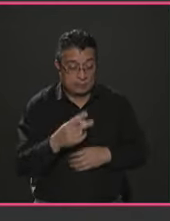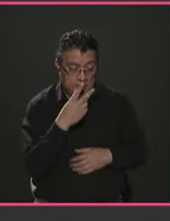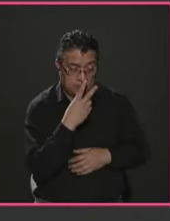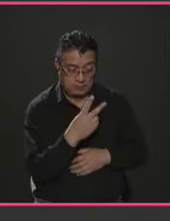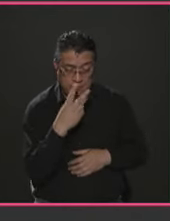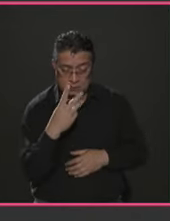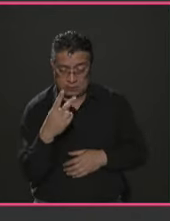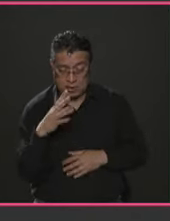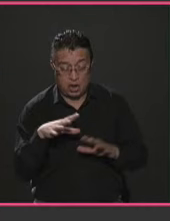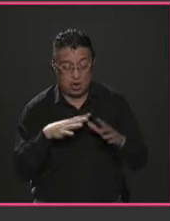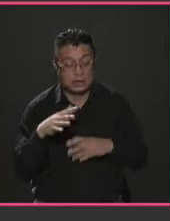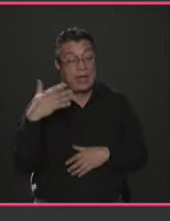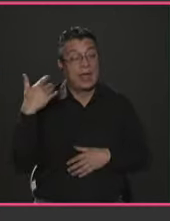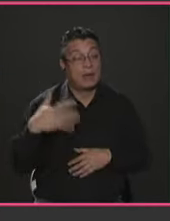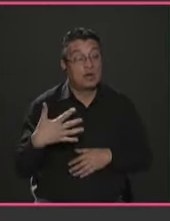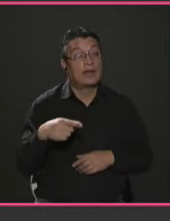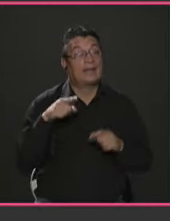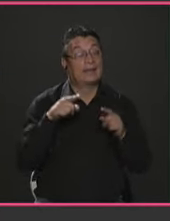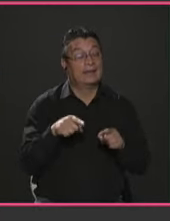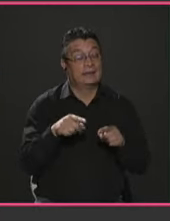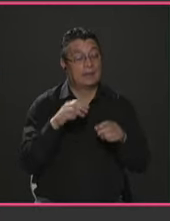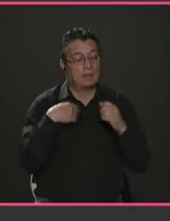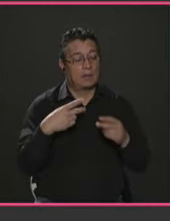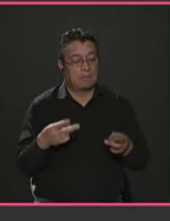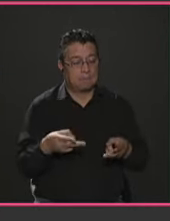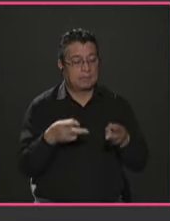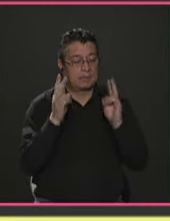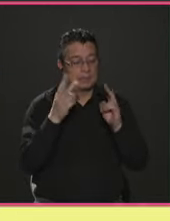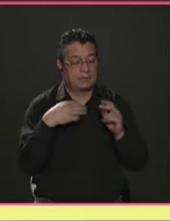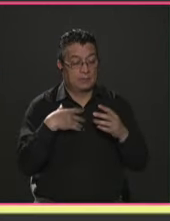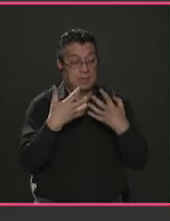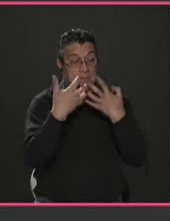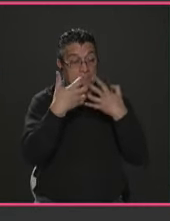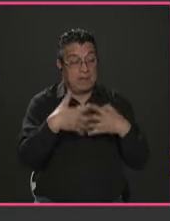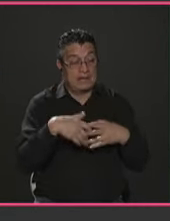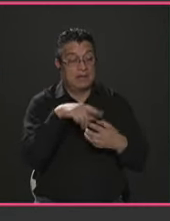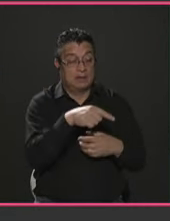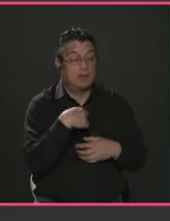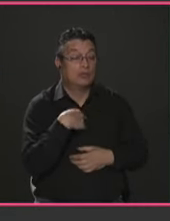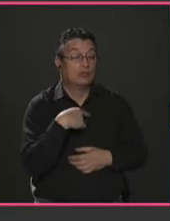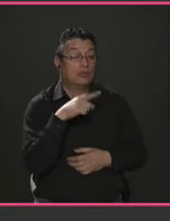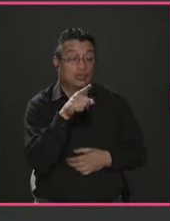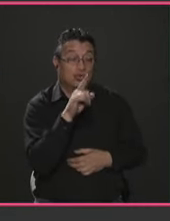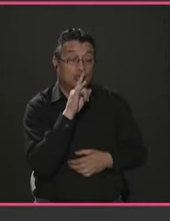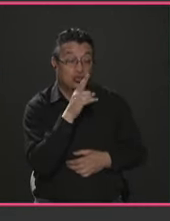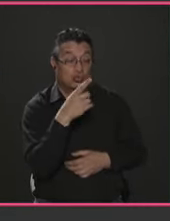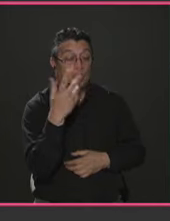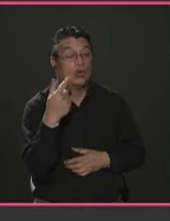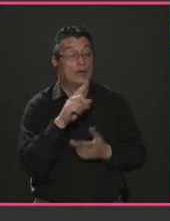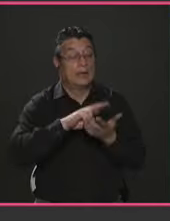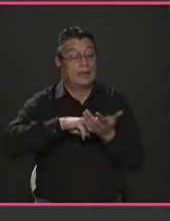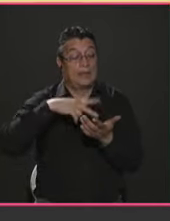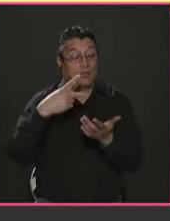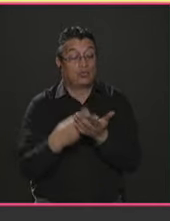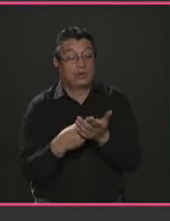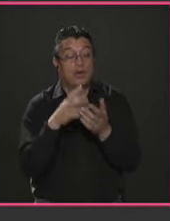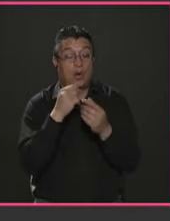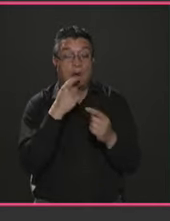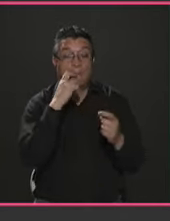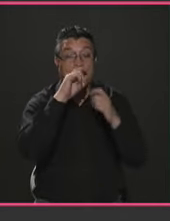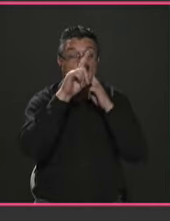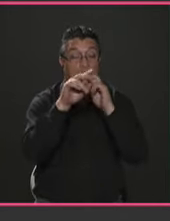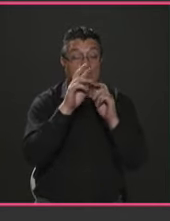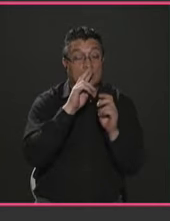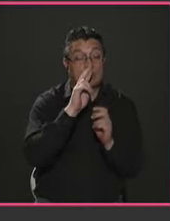ciertas partes importantes entonces este mecanismo básicamente le permite saber a la máquina sabes qué Cuando tú vayas a traducir o cuando vayas a responder una pregunta